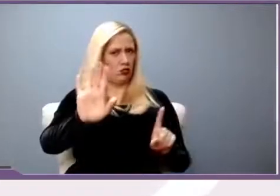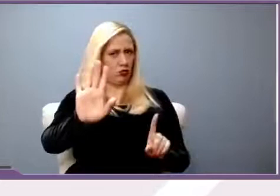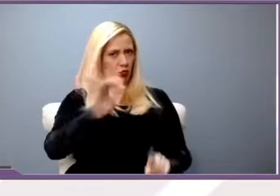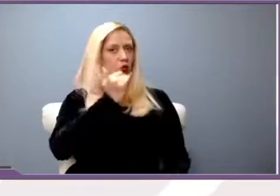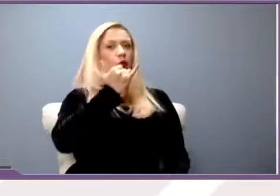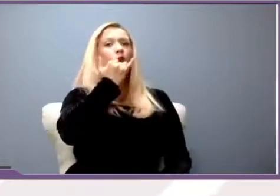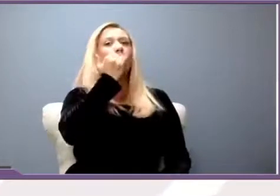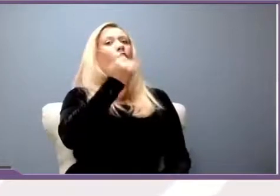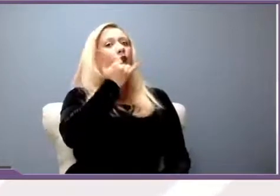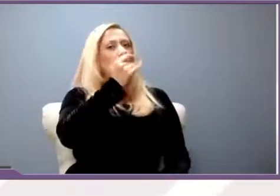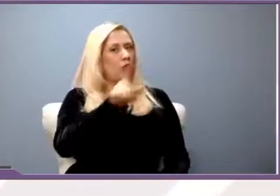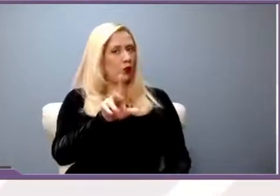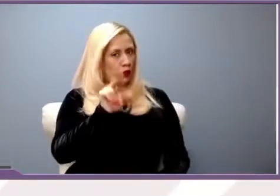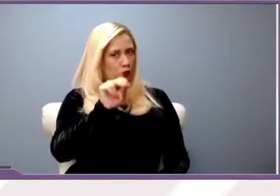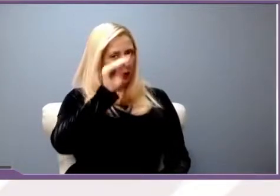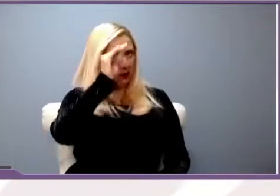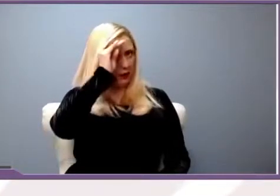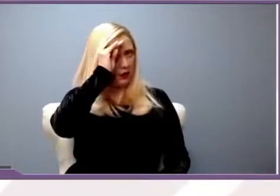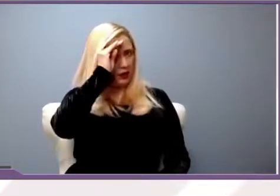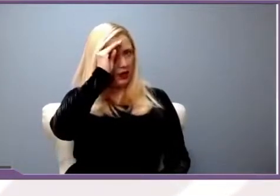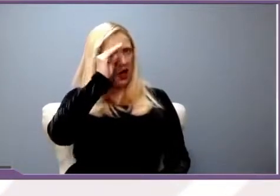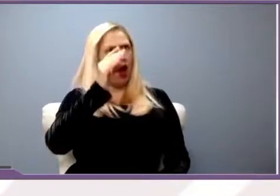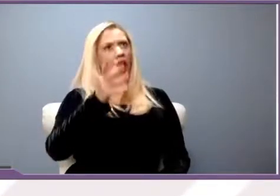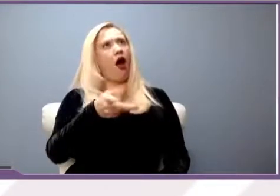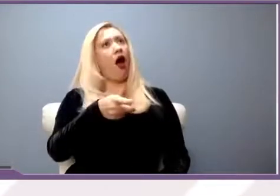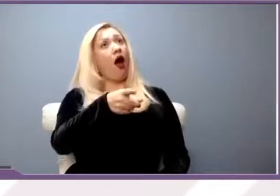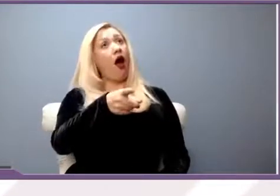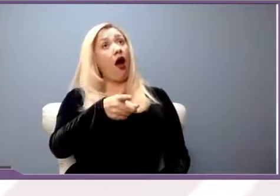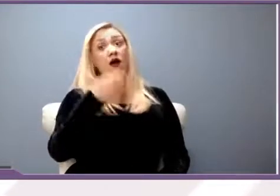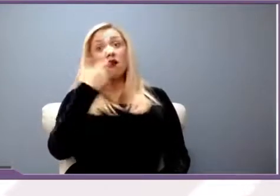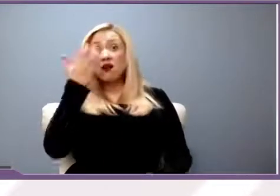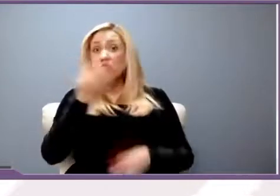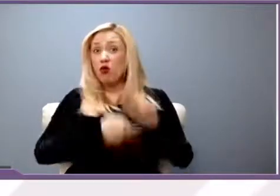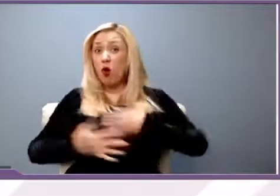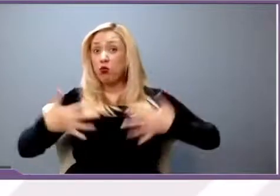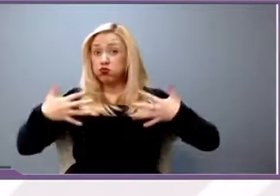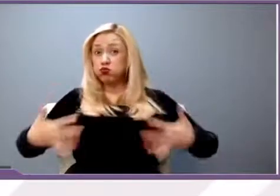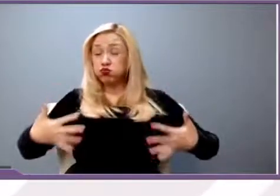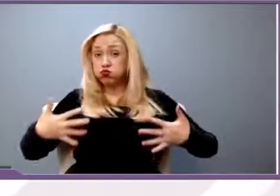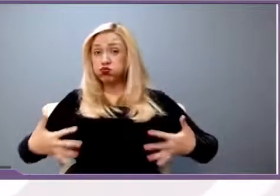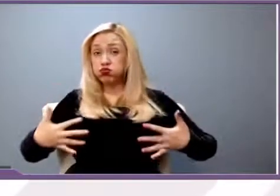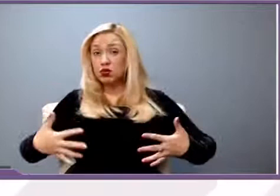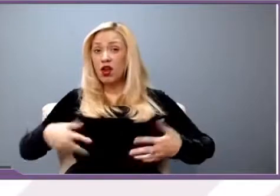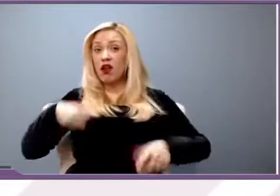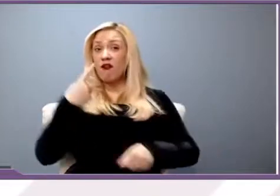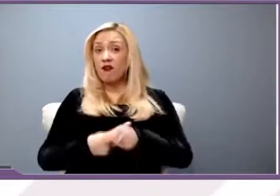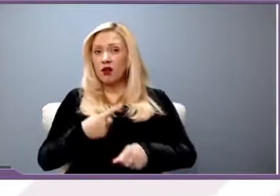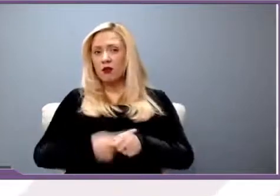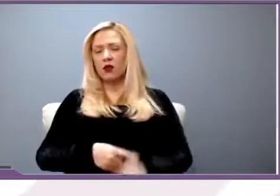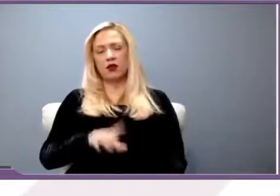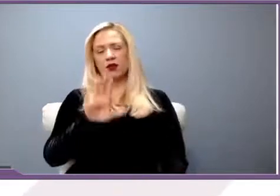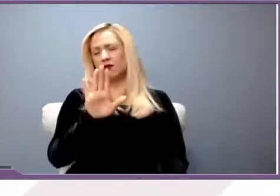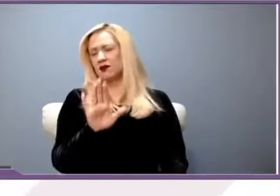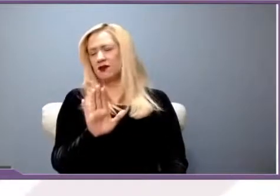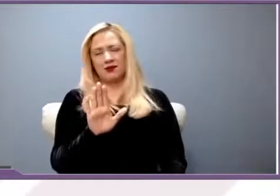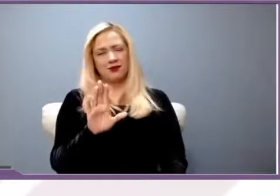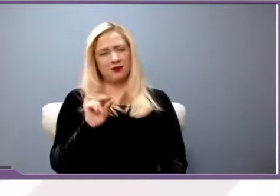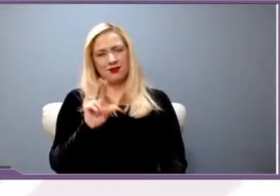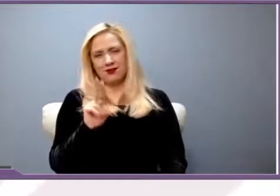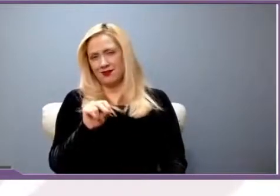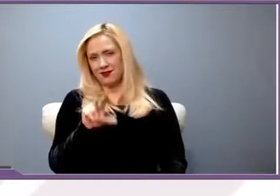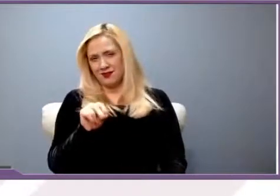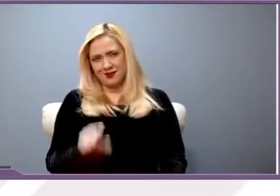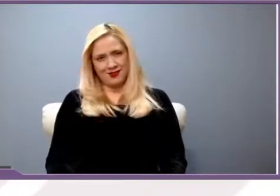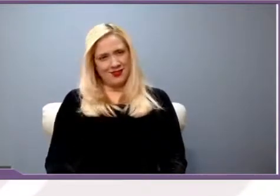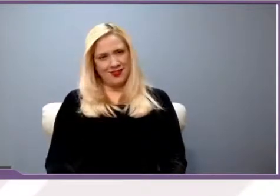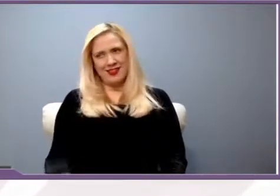Dicen, ay, ahora quieren que todo el mundo sea gordo y obeso y enfermo, ¿no? Vamos en la misma línea de lo que van sumando la gente o de lo que se va sumando en